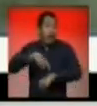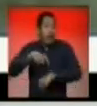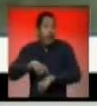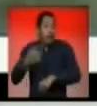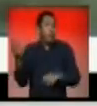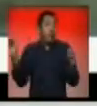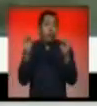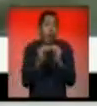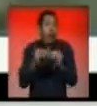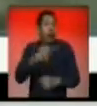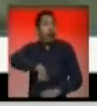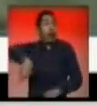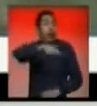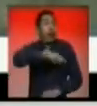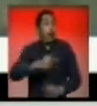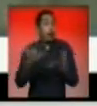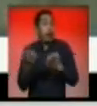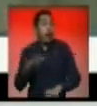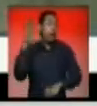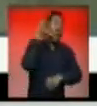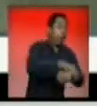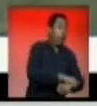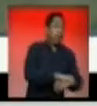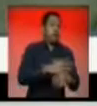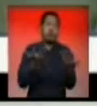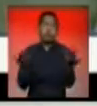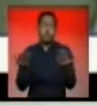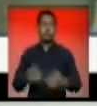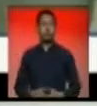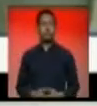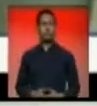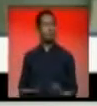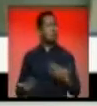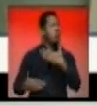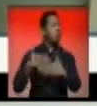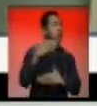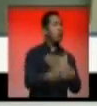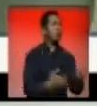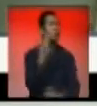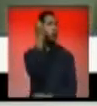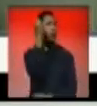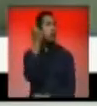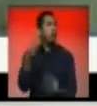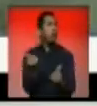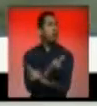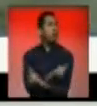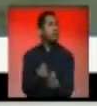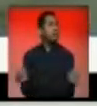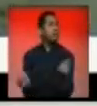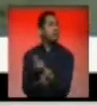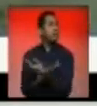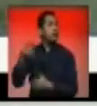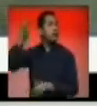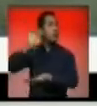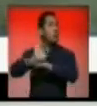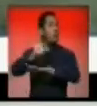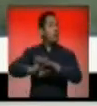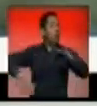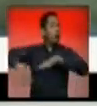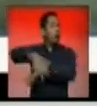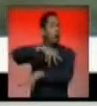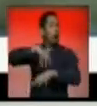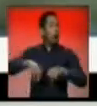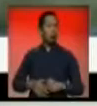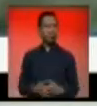ganar tiempo para que se forjen situaciones de otro tipo. ¿Tiene un proceso por lavado de activos en el Ecuador? No he sabido que lo haya tenido. Yo he